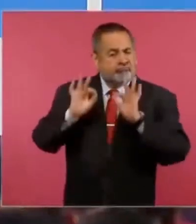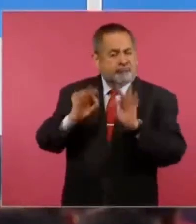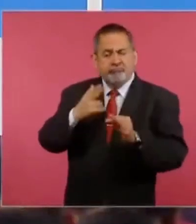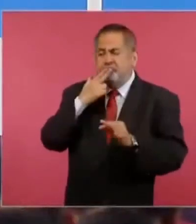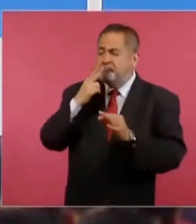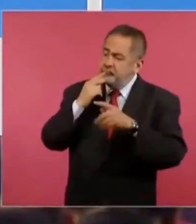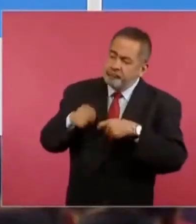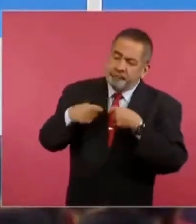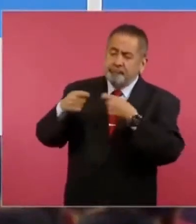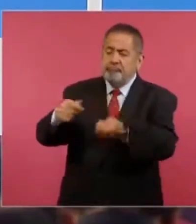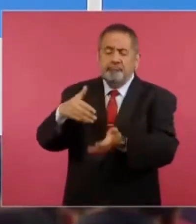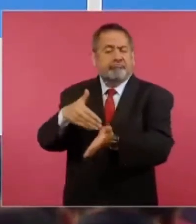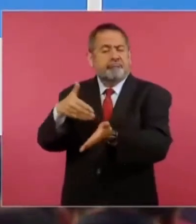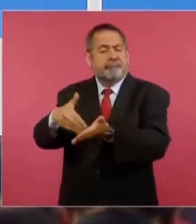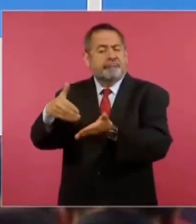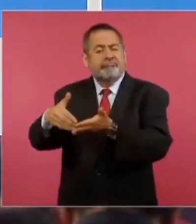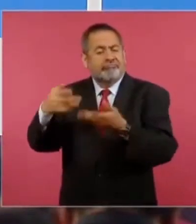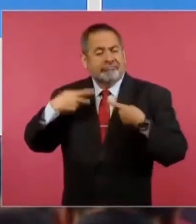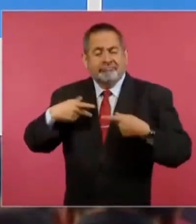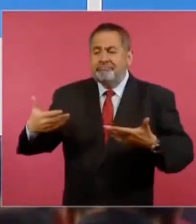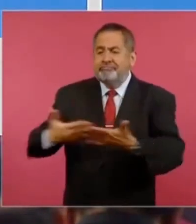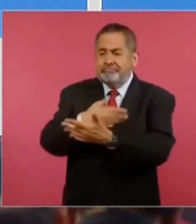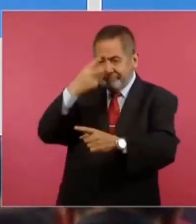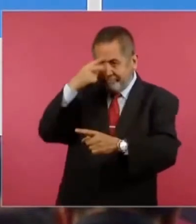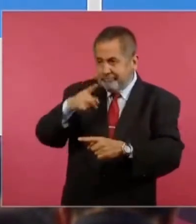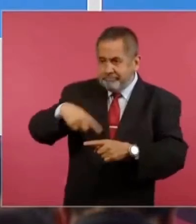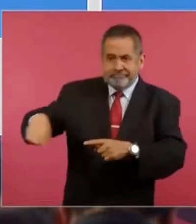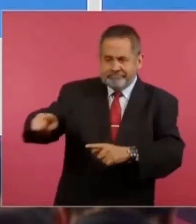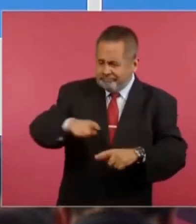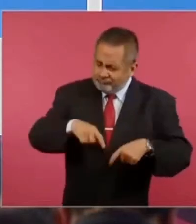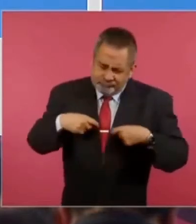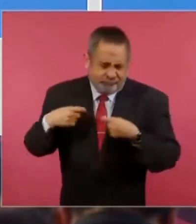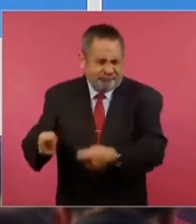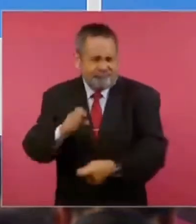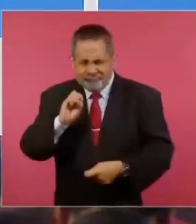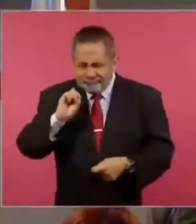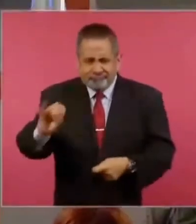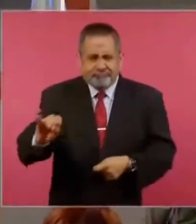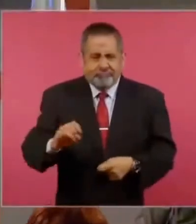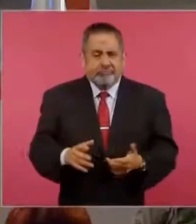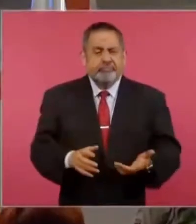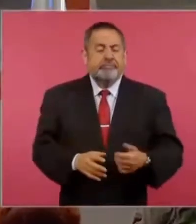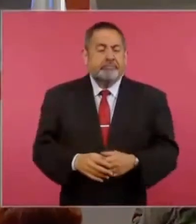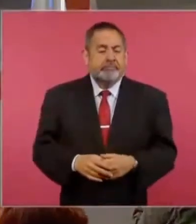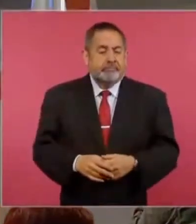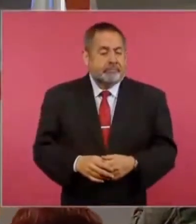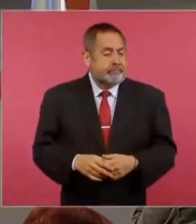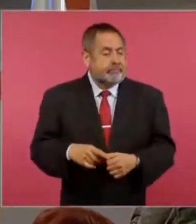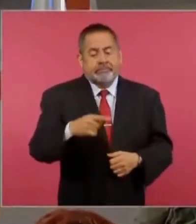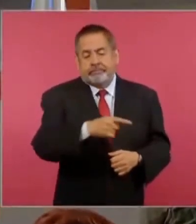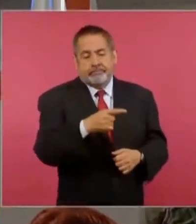millones de trabajadores. Ellos no lo harían.